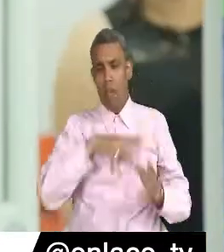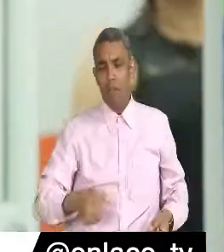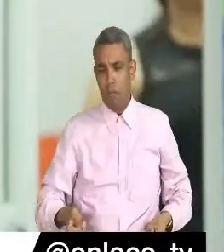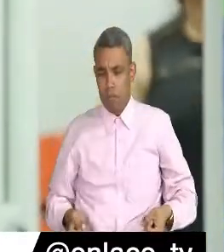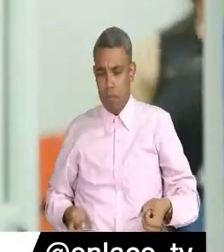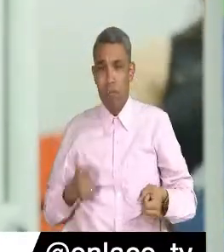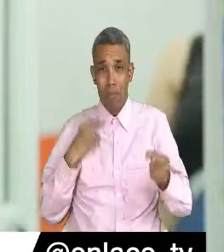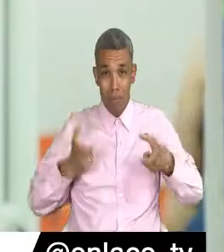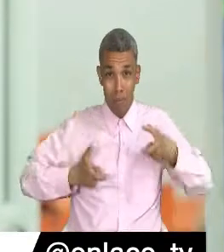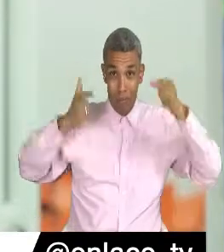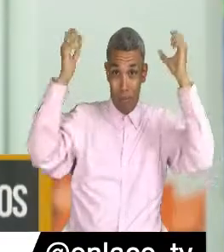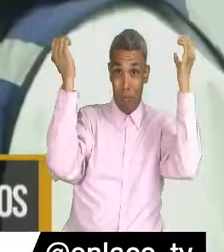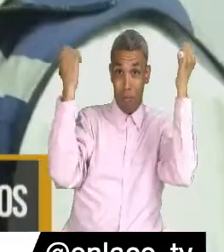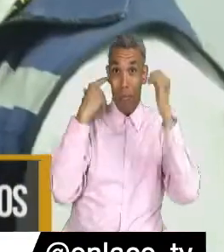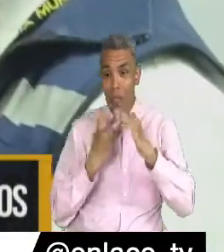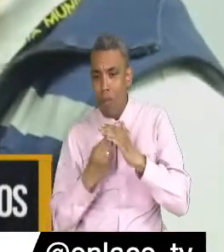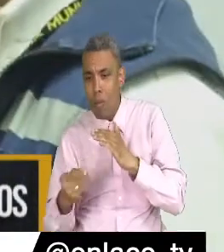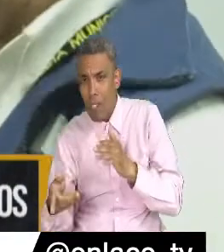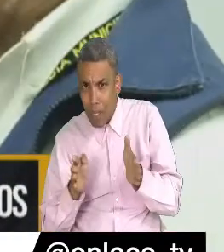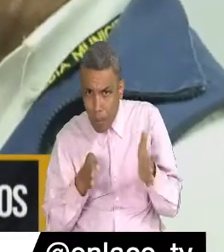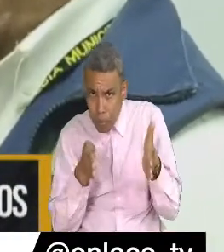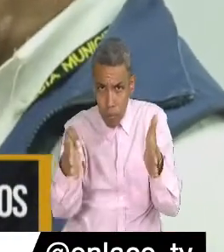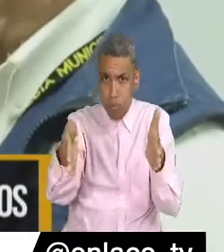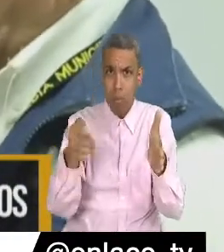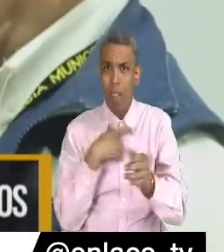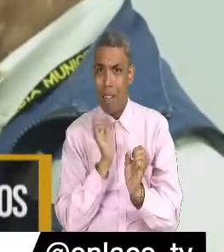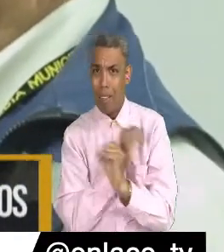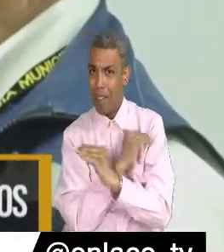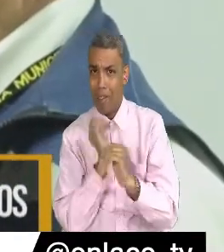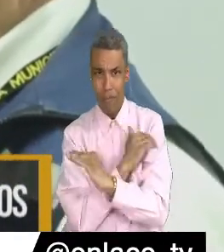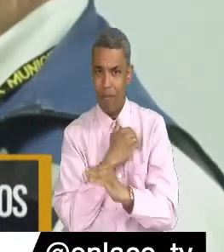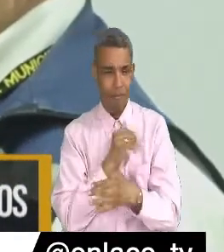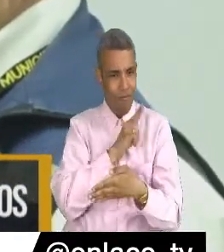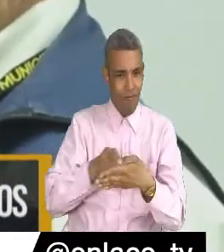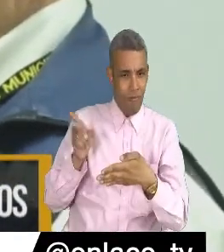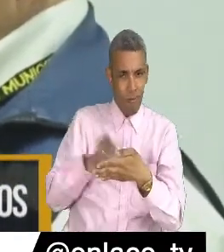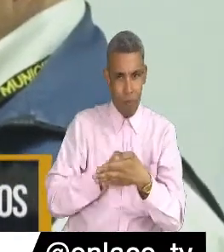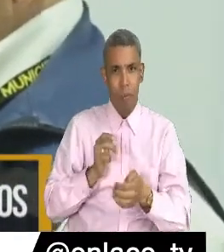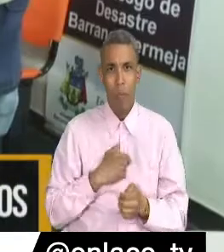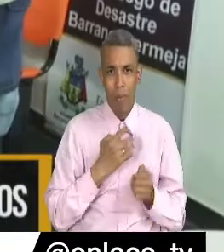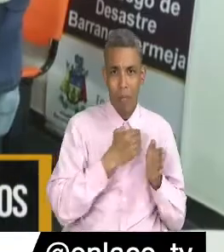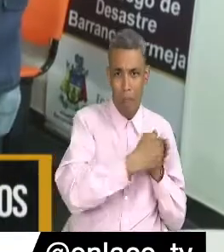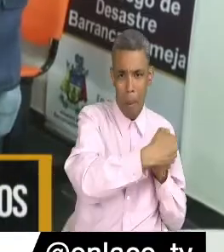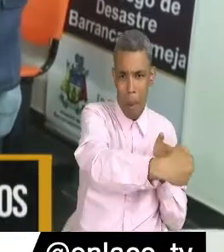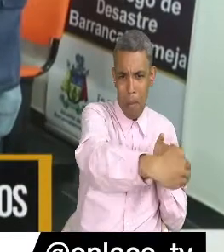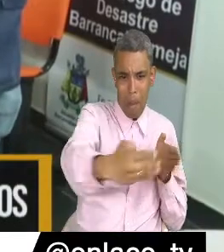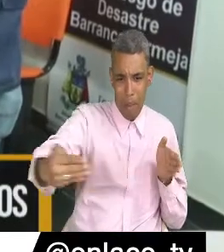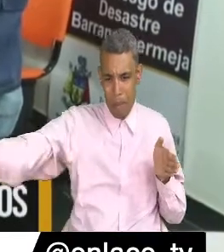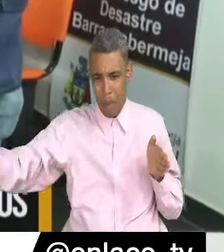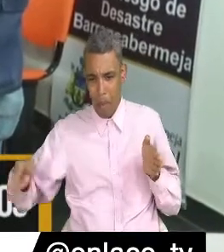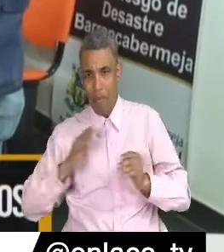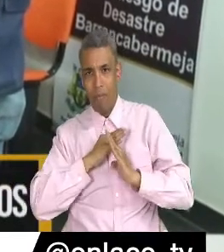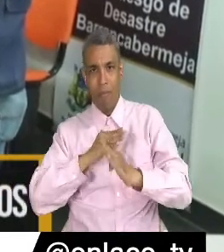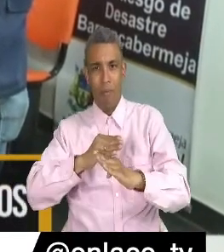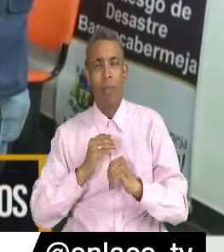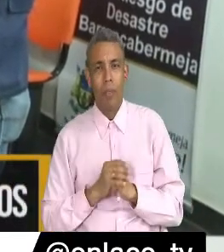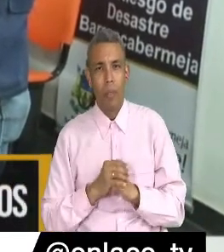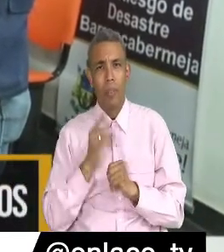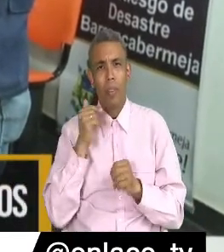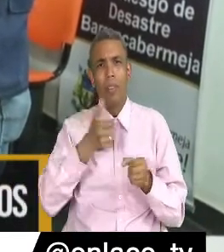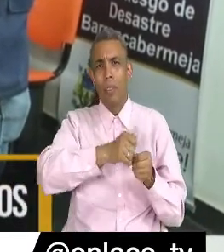el encuentro futbolero. La calle 52 con carrera tercera y a lo largo de la avenida Circunvalar, incluyendo la glorieta de